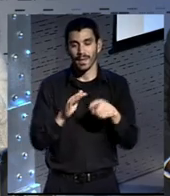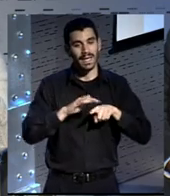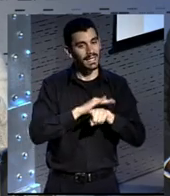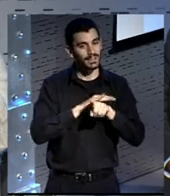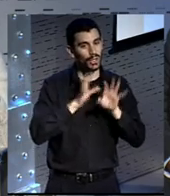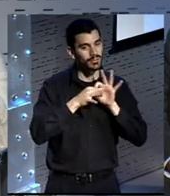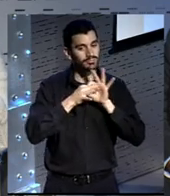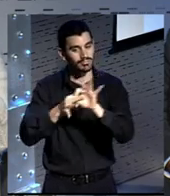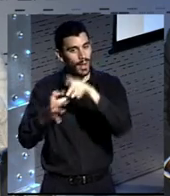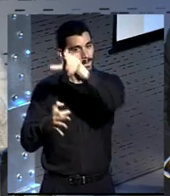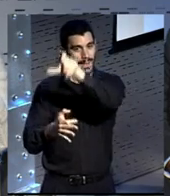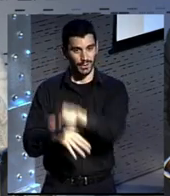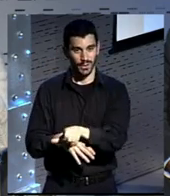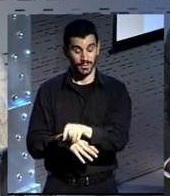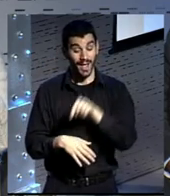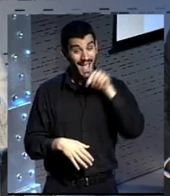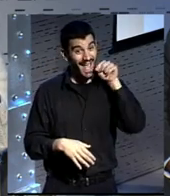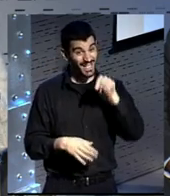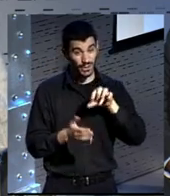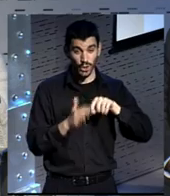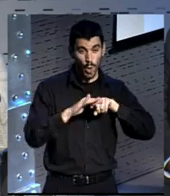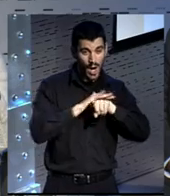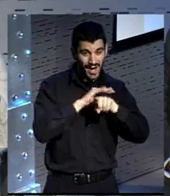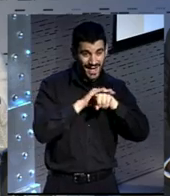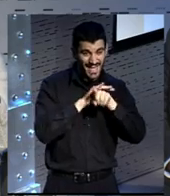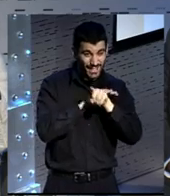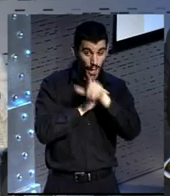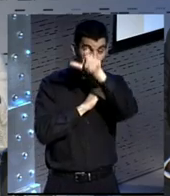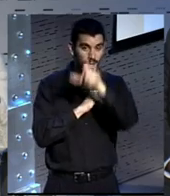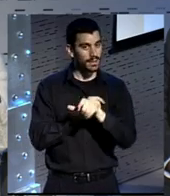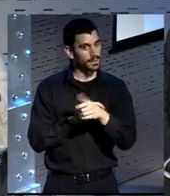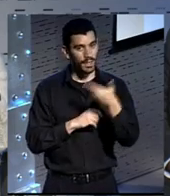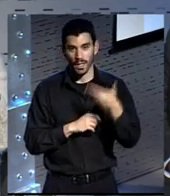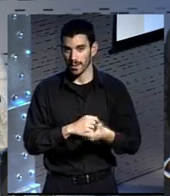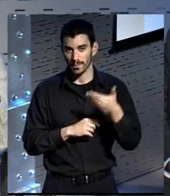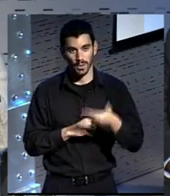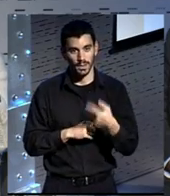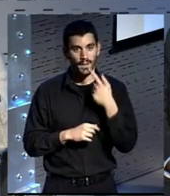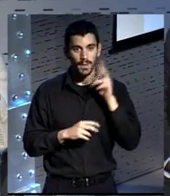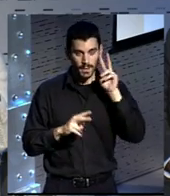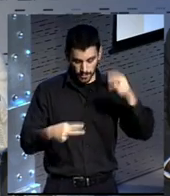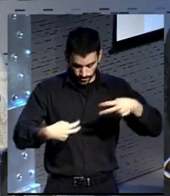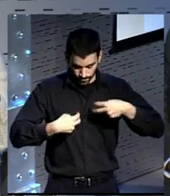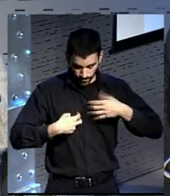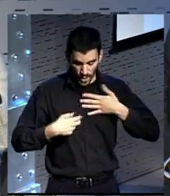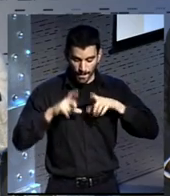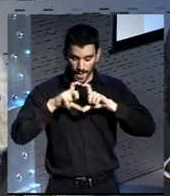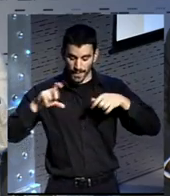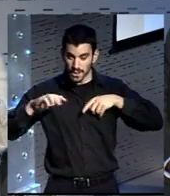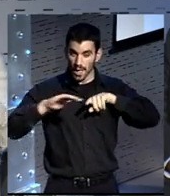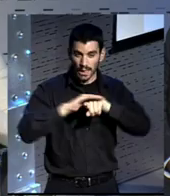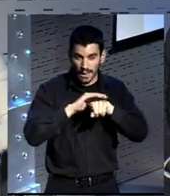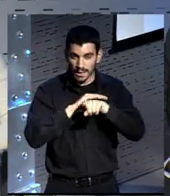ahí es donde para mí está el principal reto de la banca en este momento, que seamos capaces de gestionar nuestras entidades, nuestras